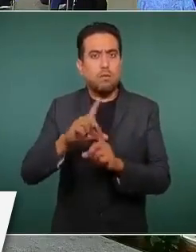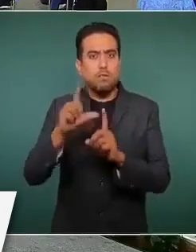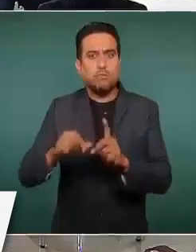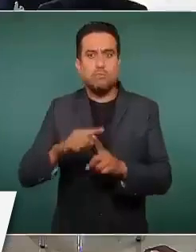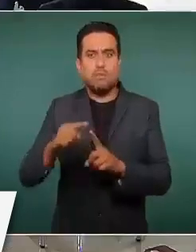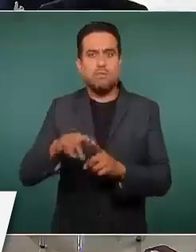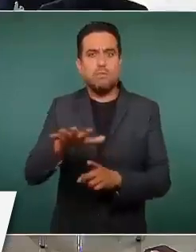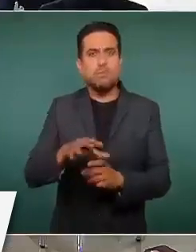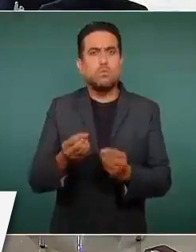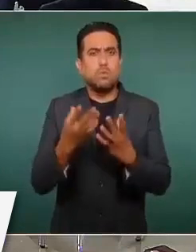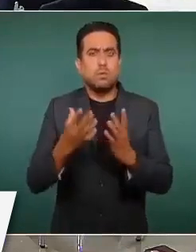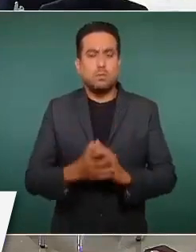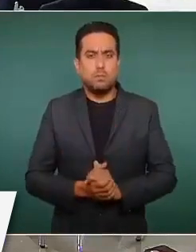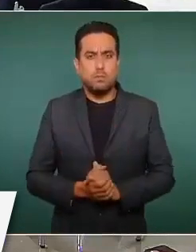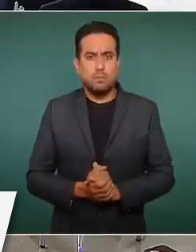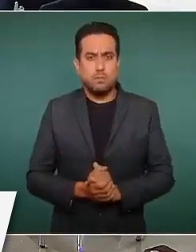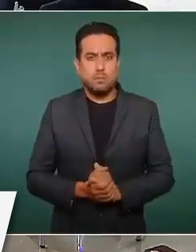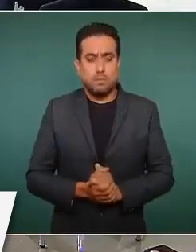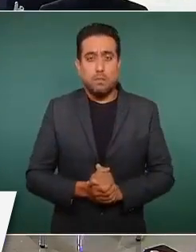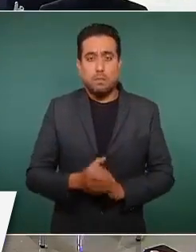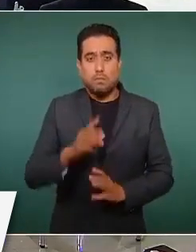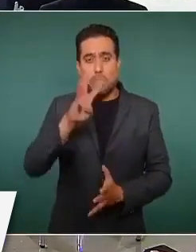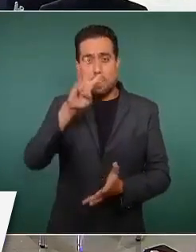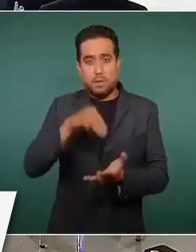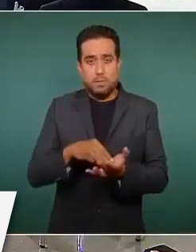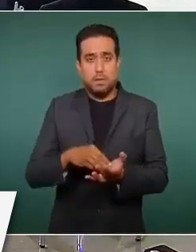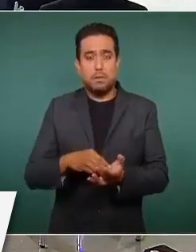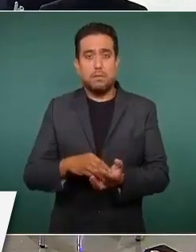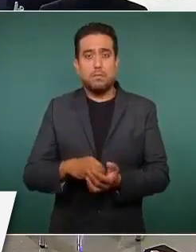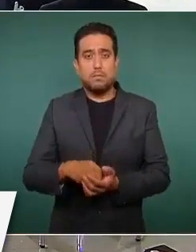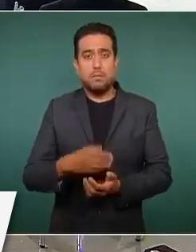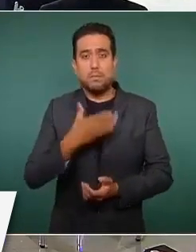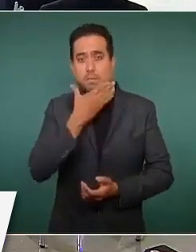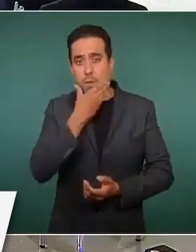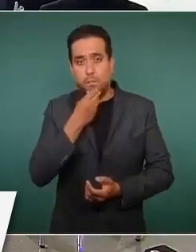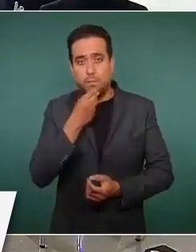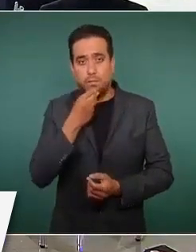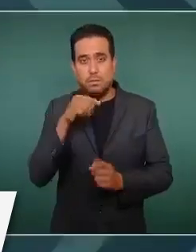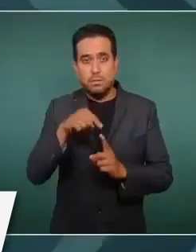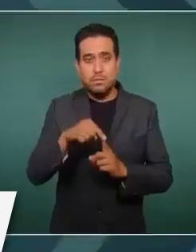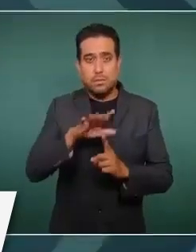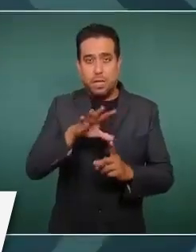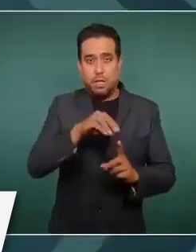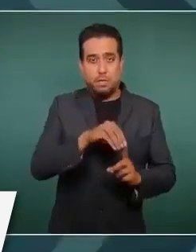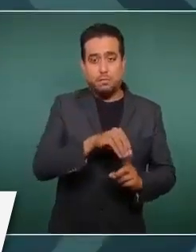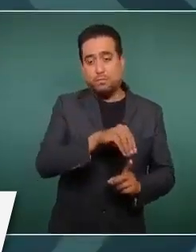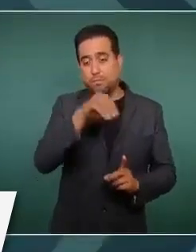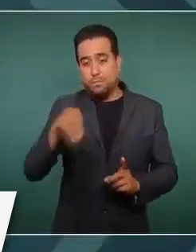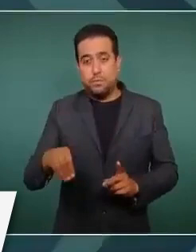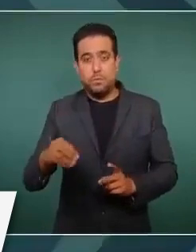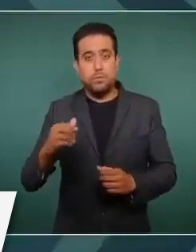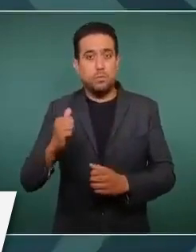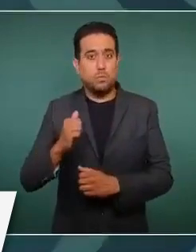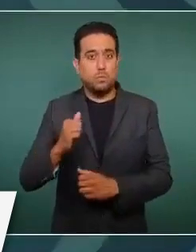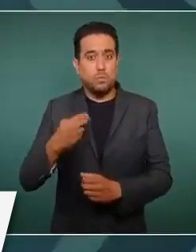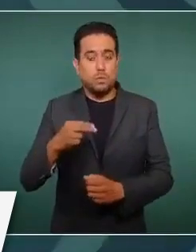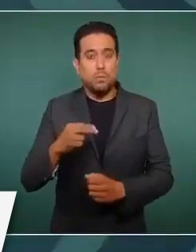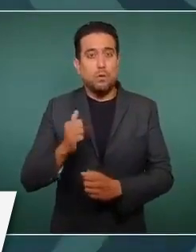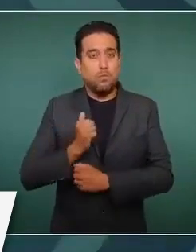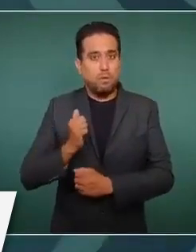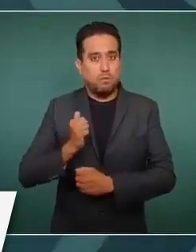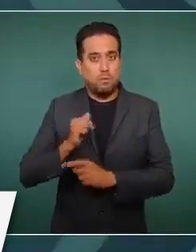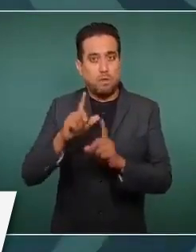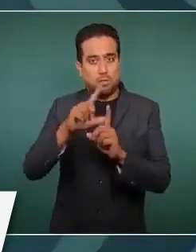Aquí había aproximadamente 3.000 hombres que pasan a la Guardia Nacional. De ahí se hace el despliegue y por cada